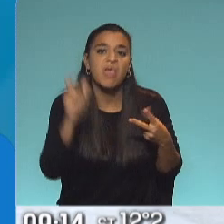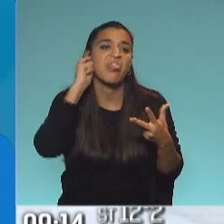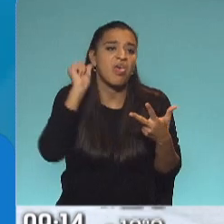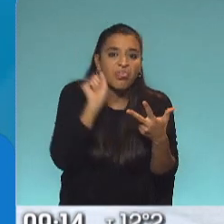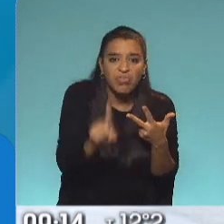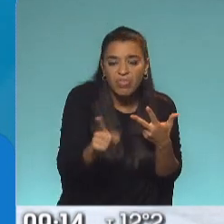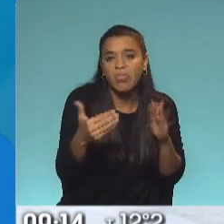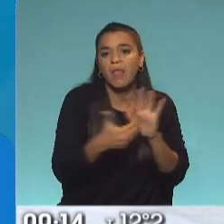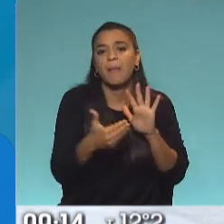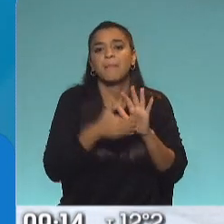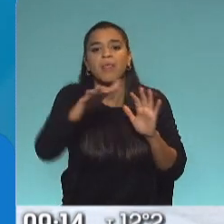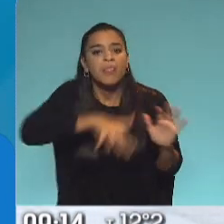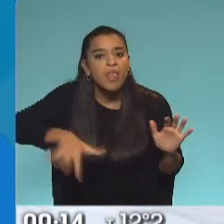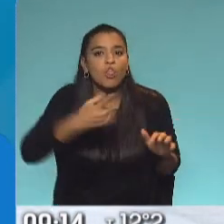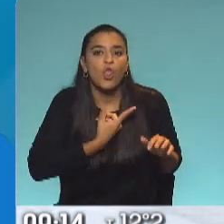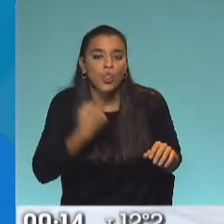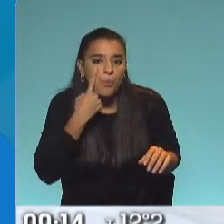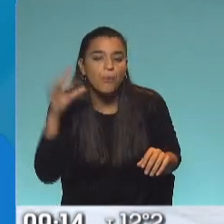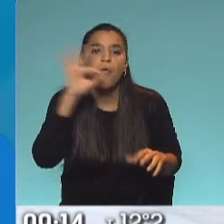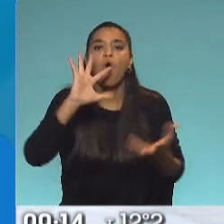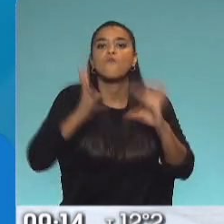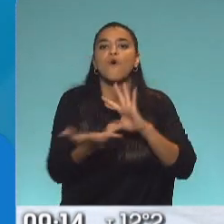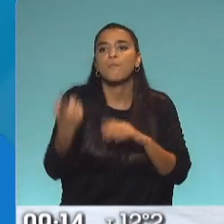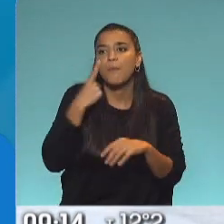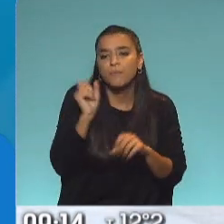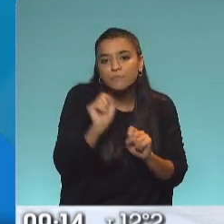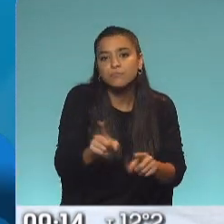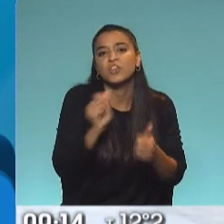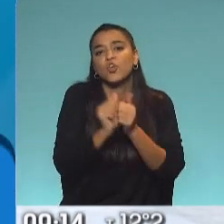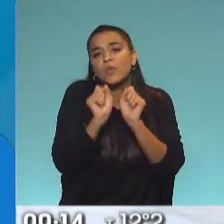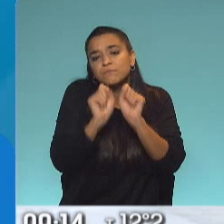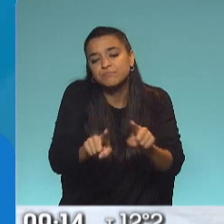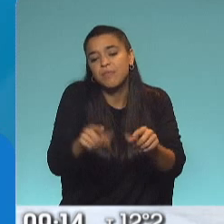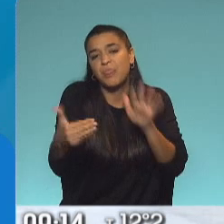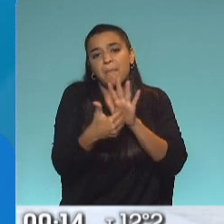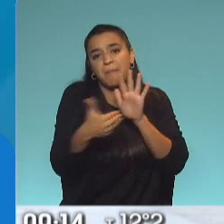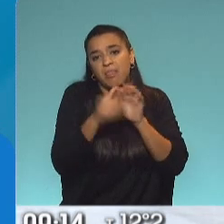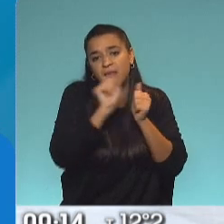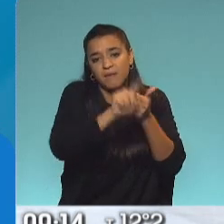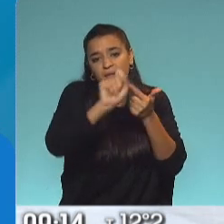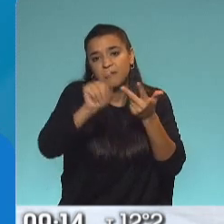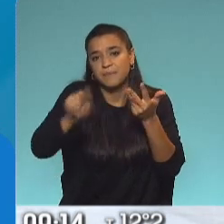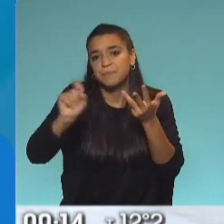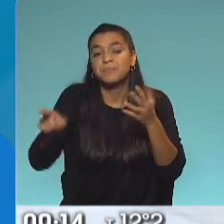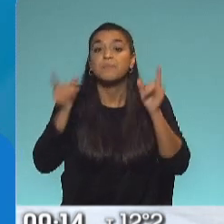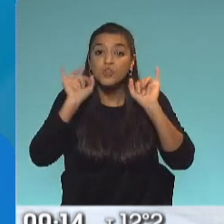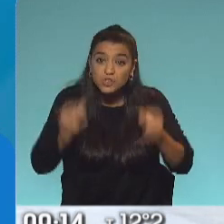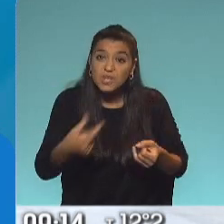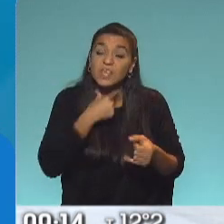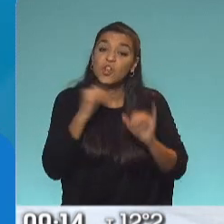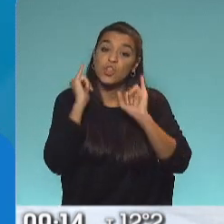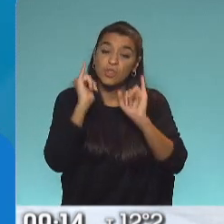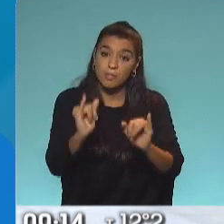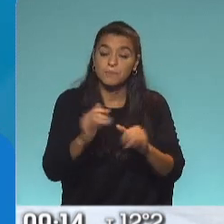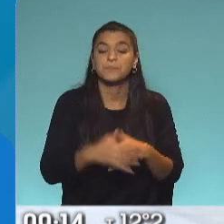el lugar geográfico la condición de vivienda y su propia historia pero si querría señalar que en la